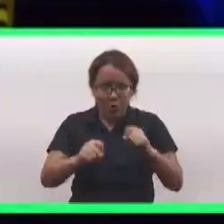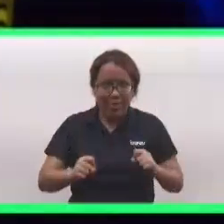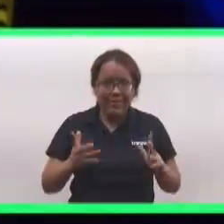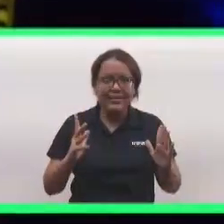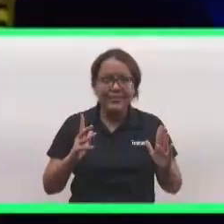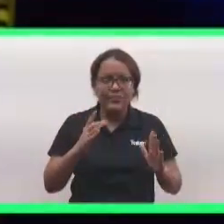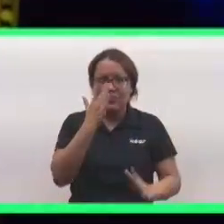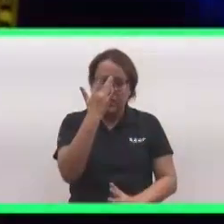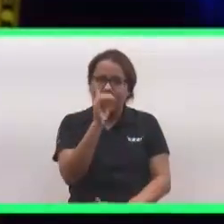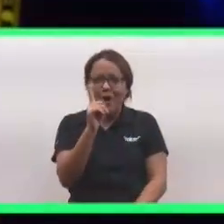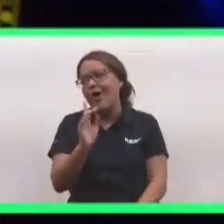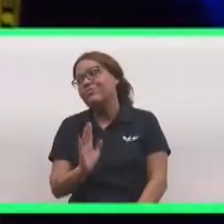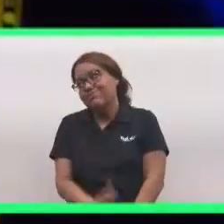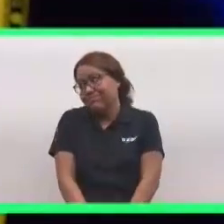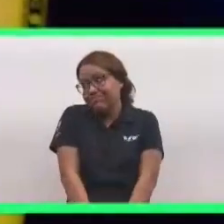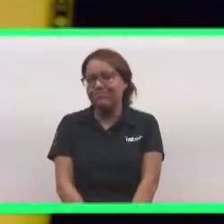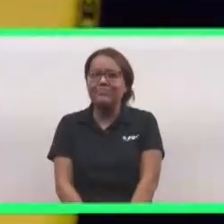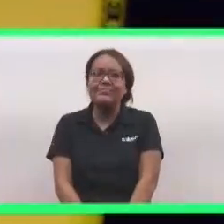No me dijo.